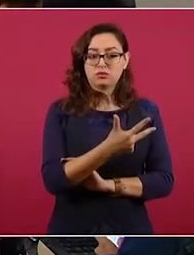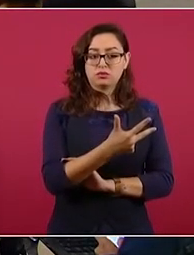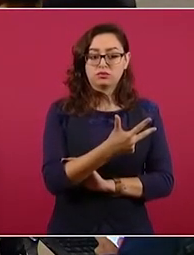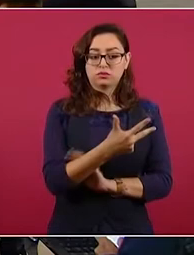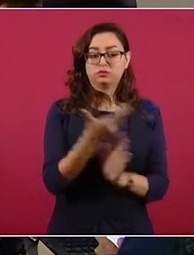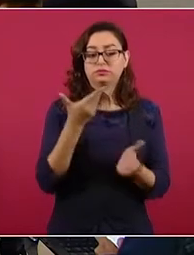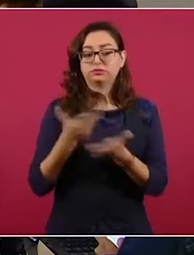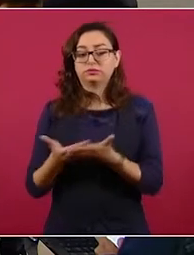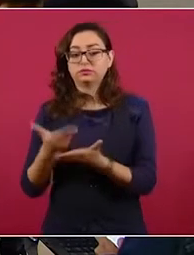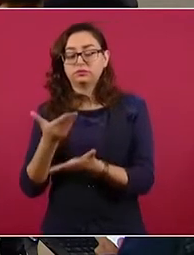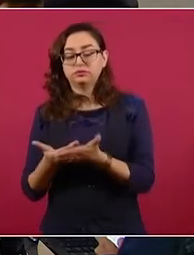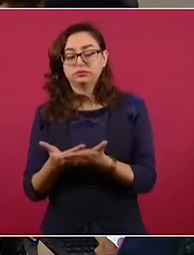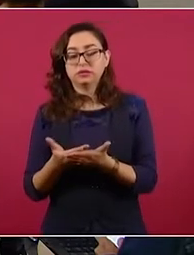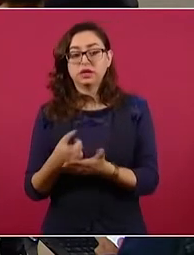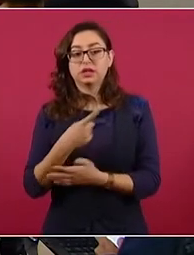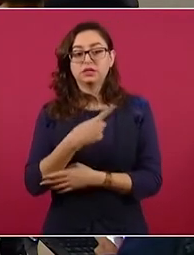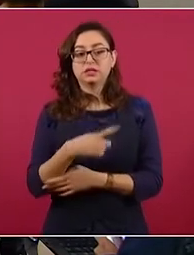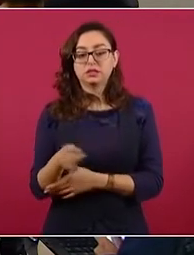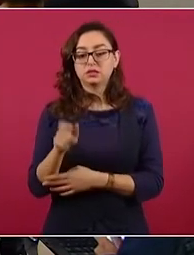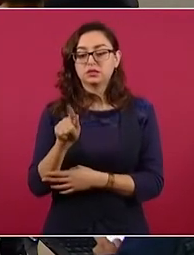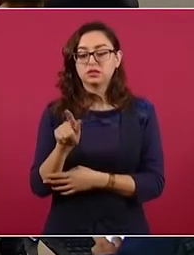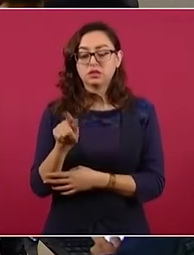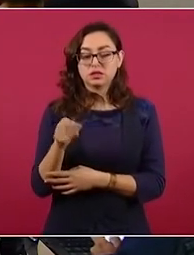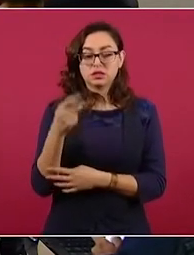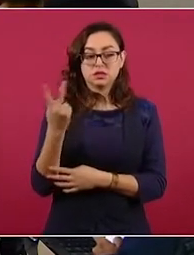y está en 172.